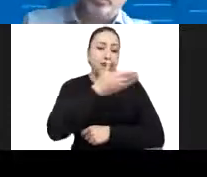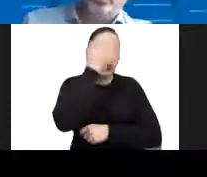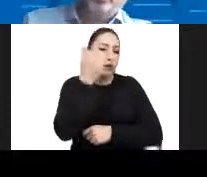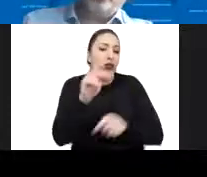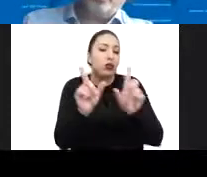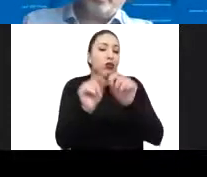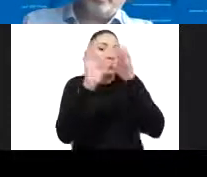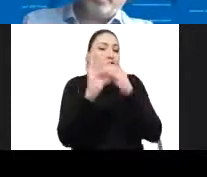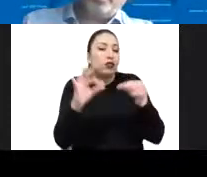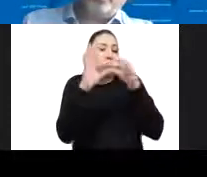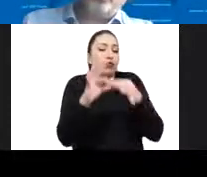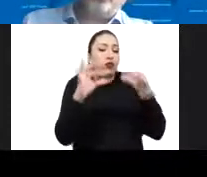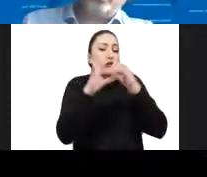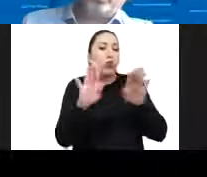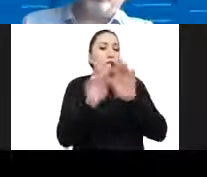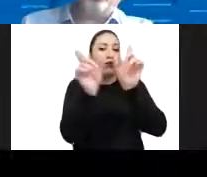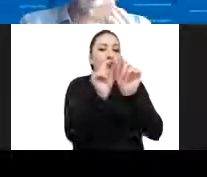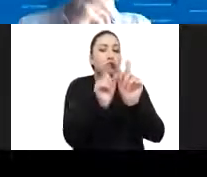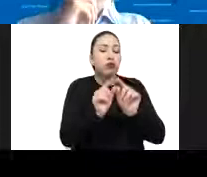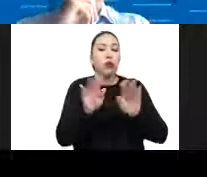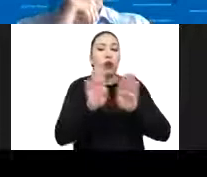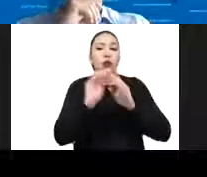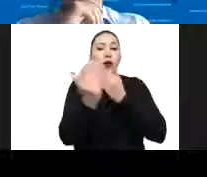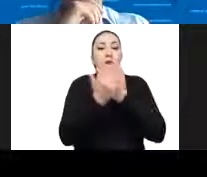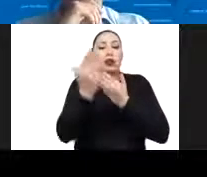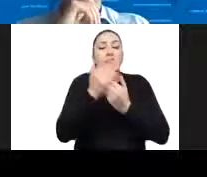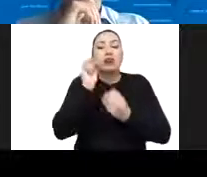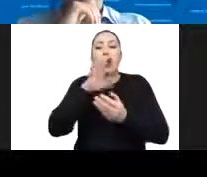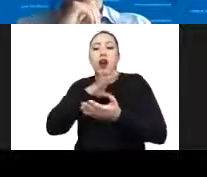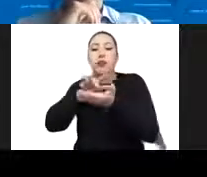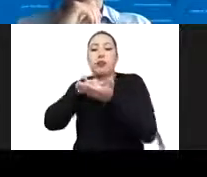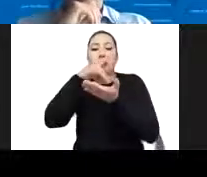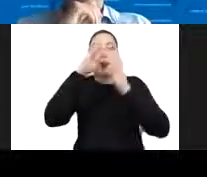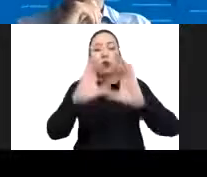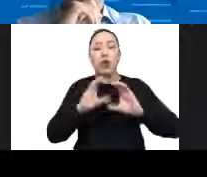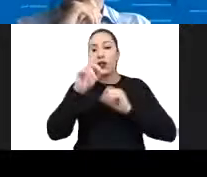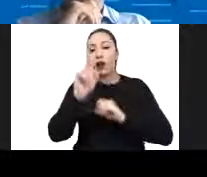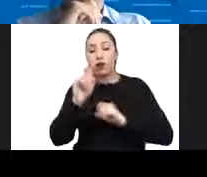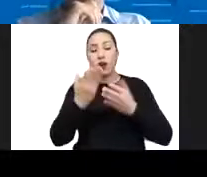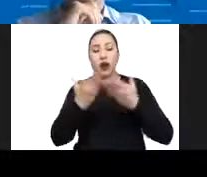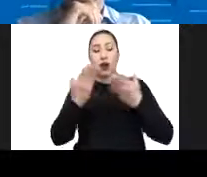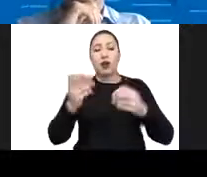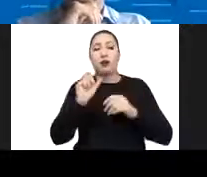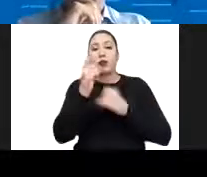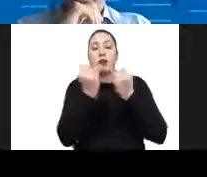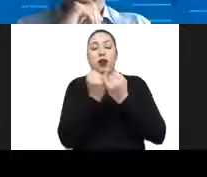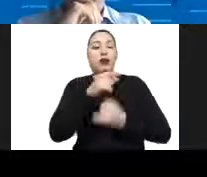tenemos, obviamente, escasos recursos públicos, ¿no? Para invertir. Y la incertidumbre está